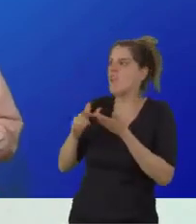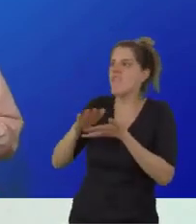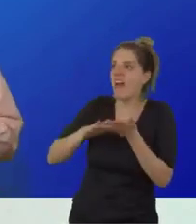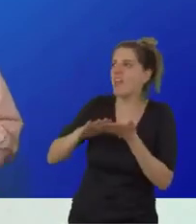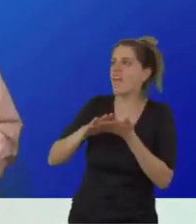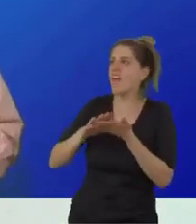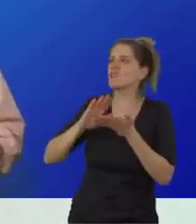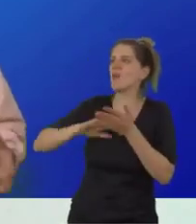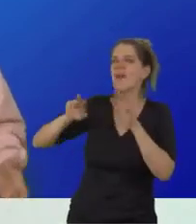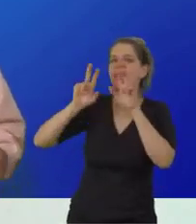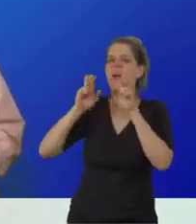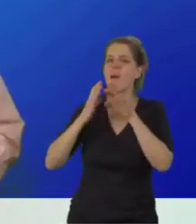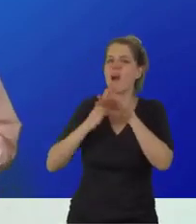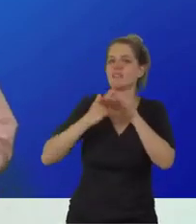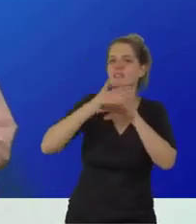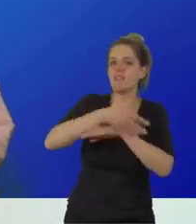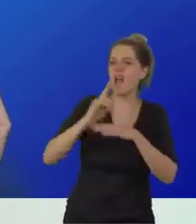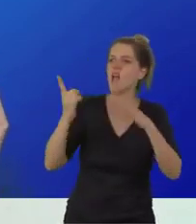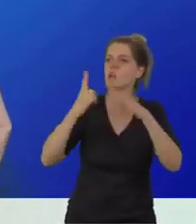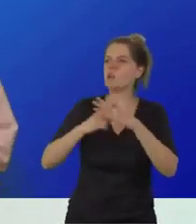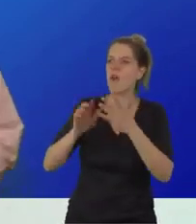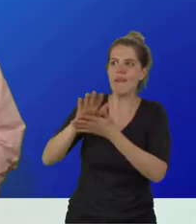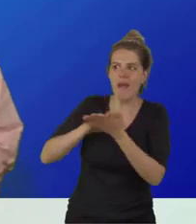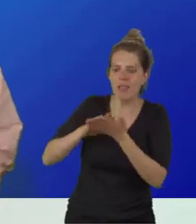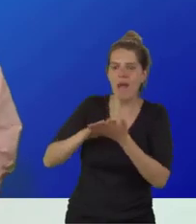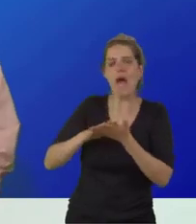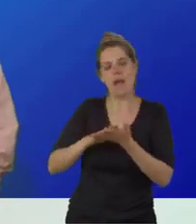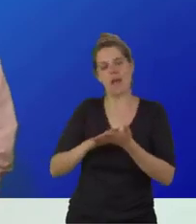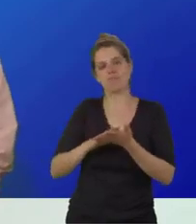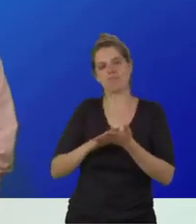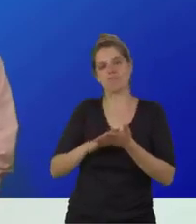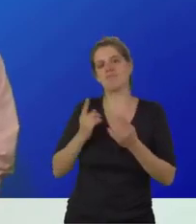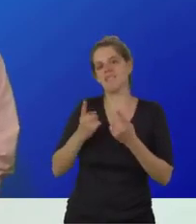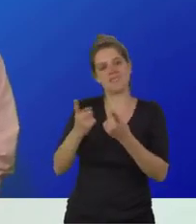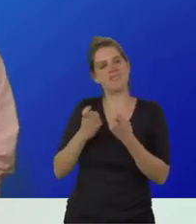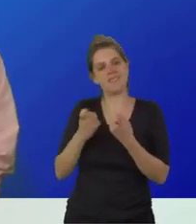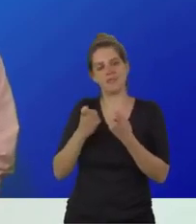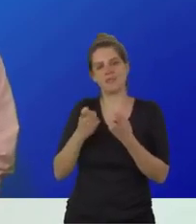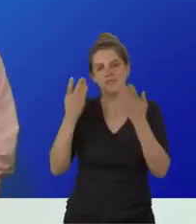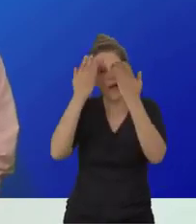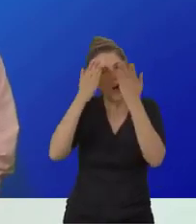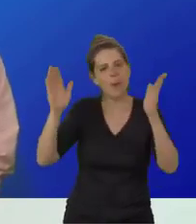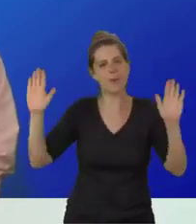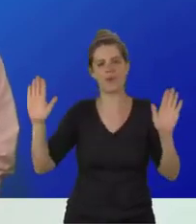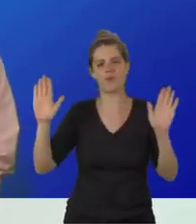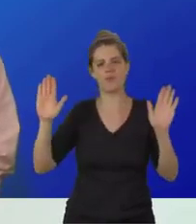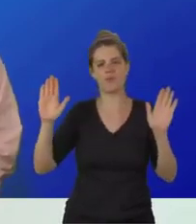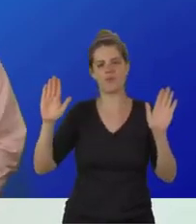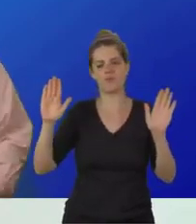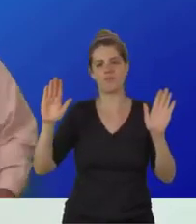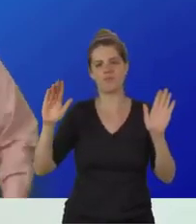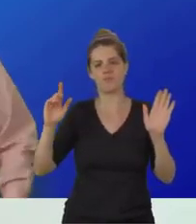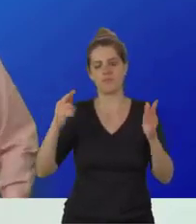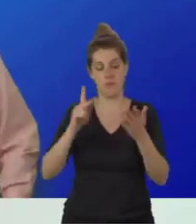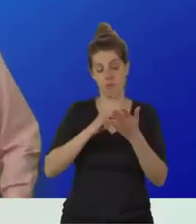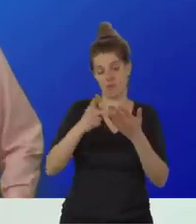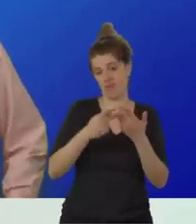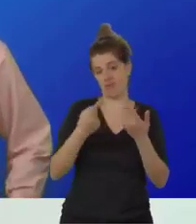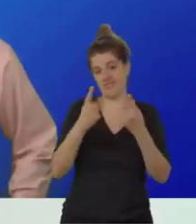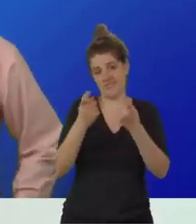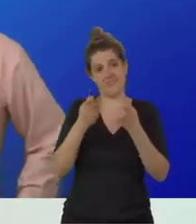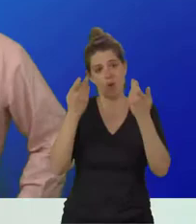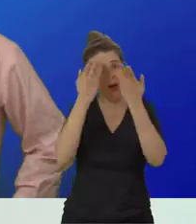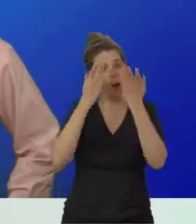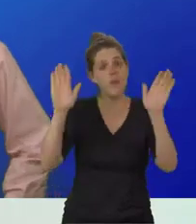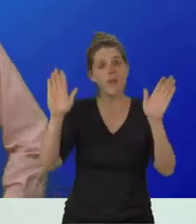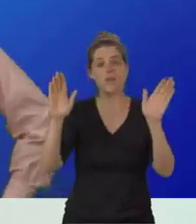tengo posibilidades de dar acceso a determinadas personas, es cuando tengo que generar apertura en